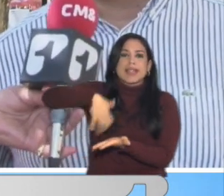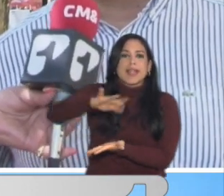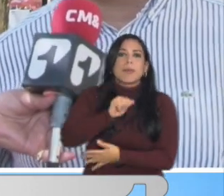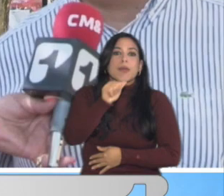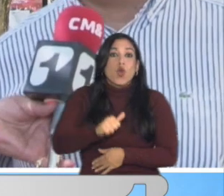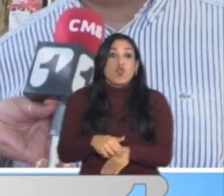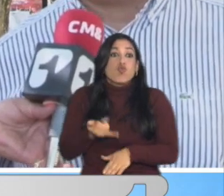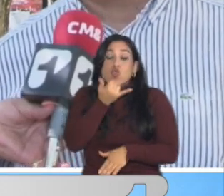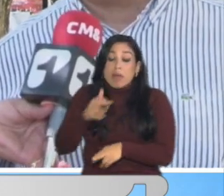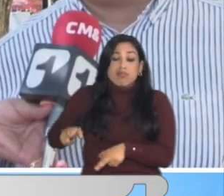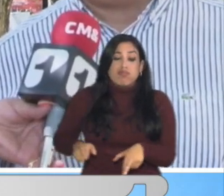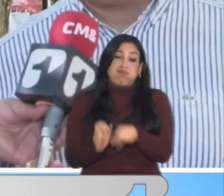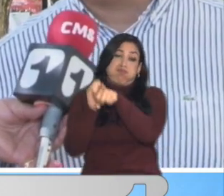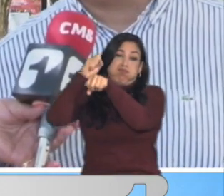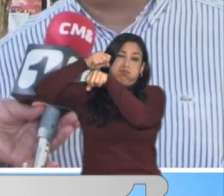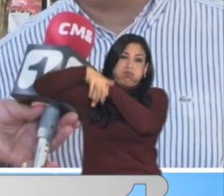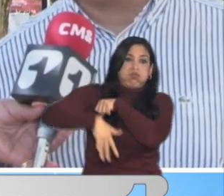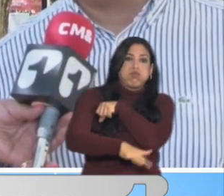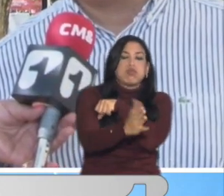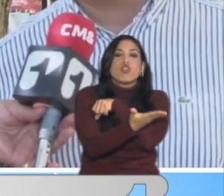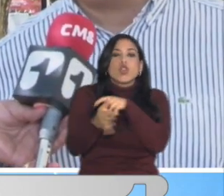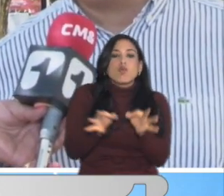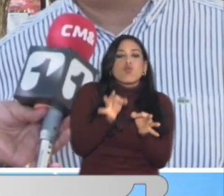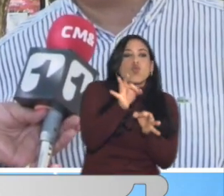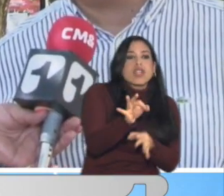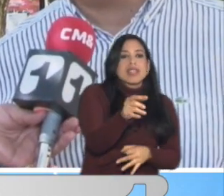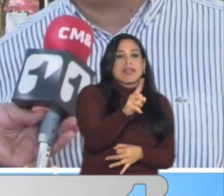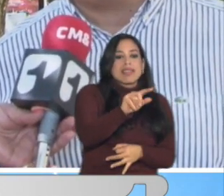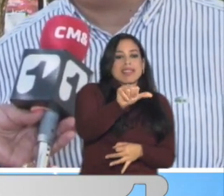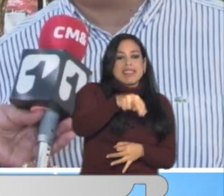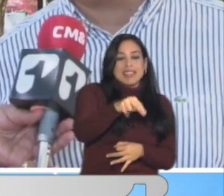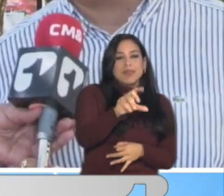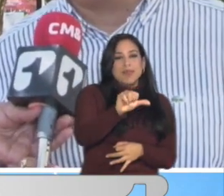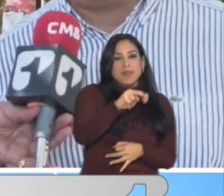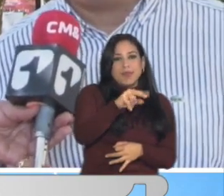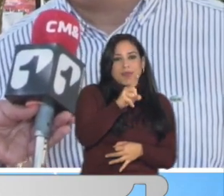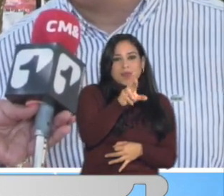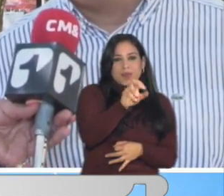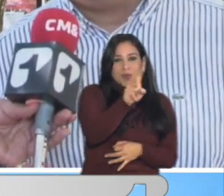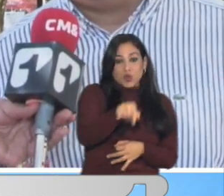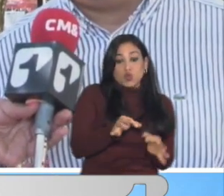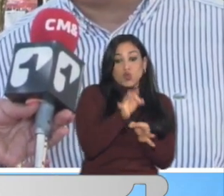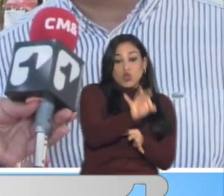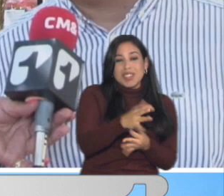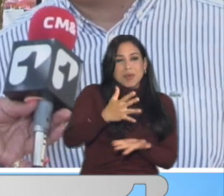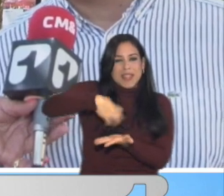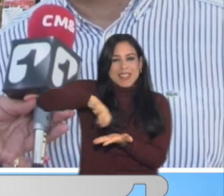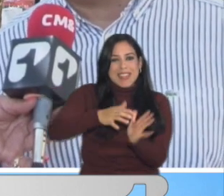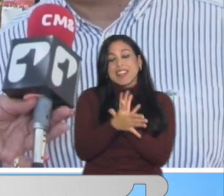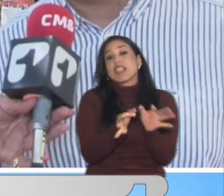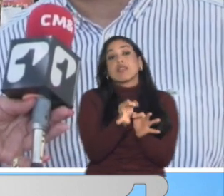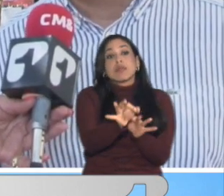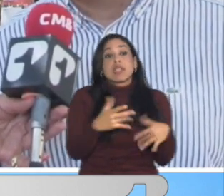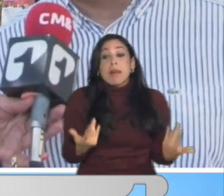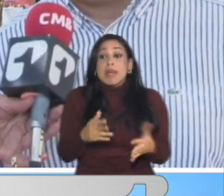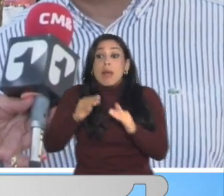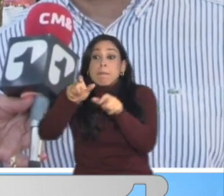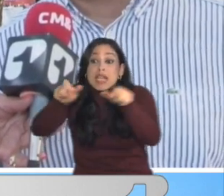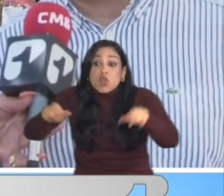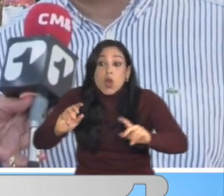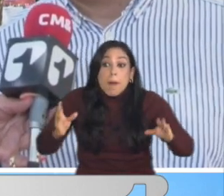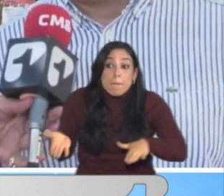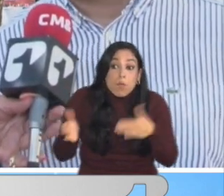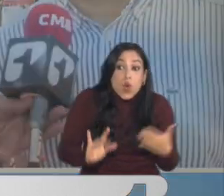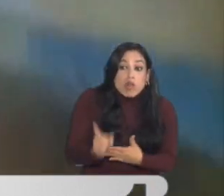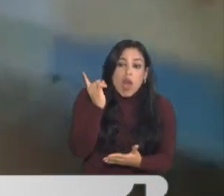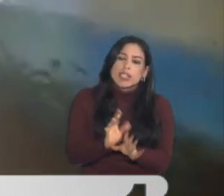la inundación y una avalancha que ha ocurrido en el municipio de San Andrés de Santander, en el casco urbano. Afortunadamente sin pérdidas humanas,